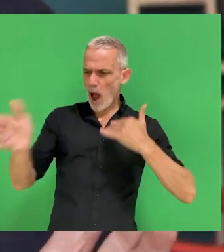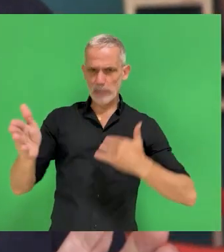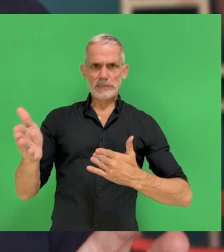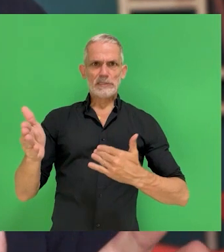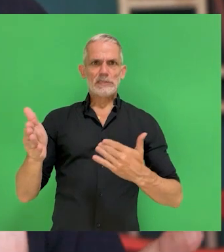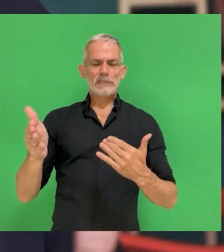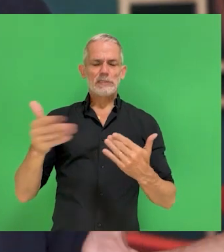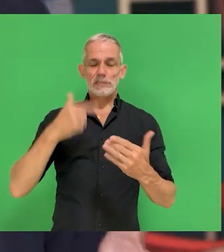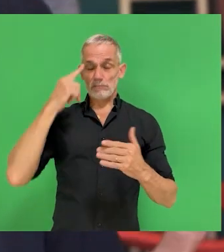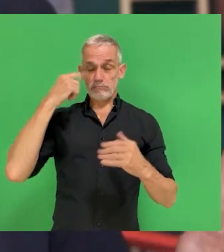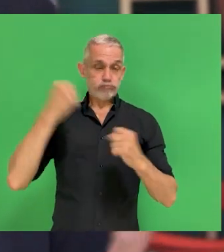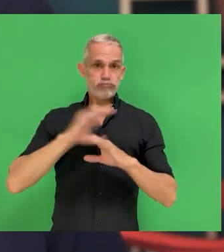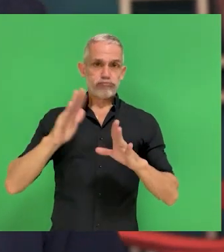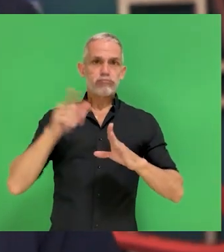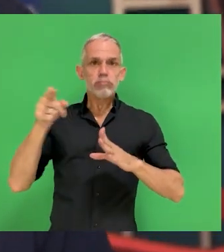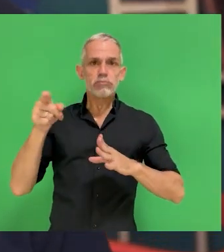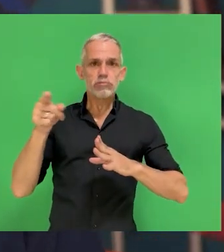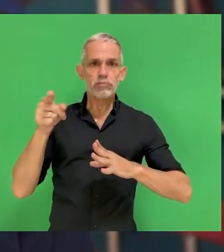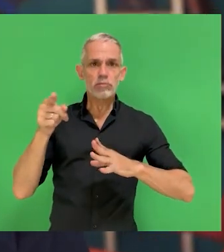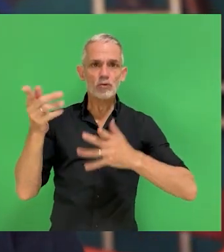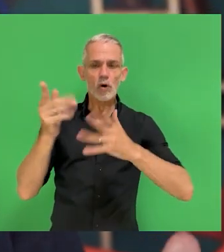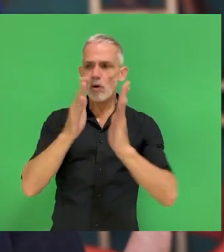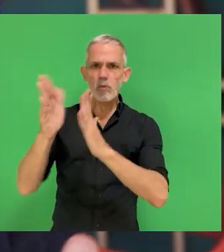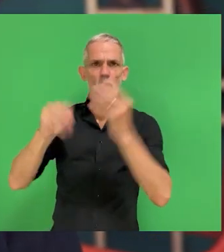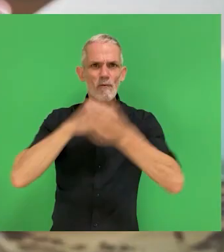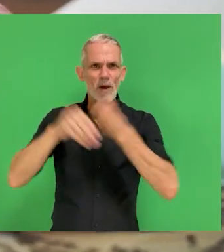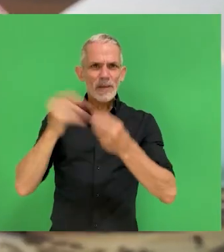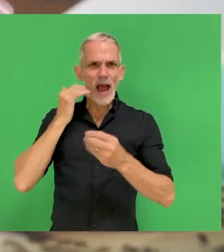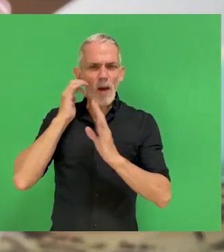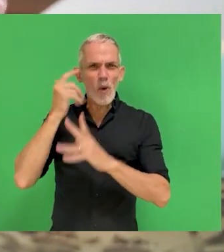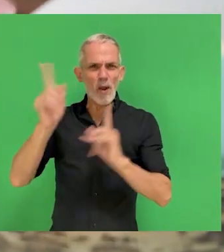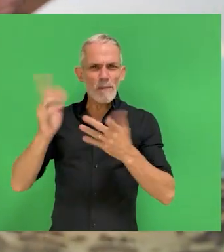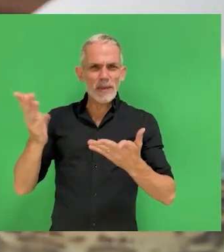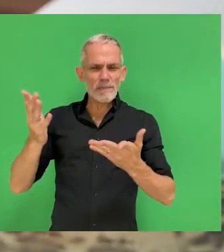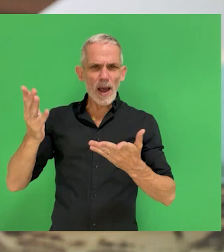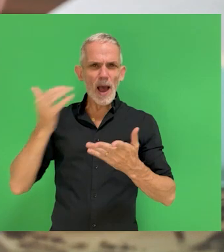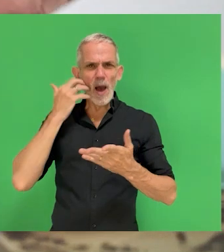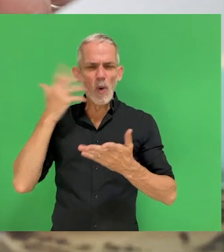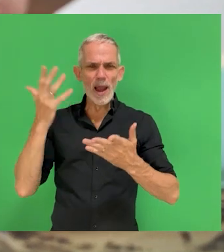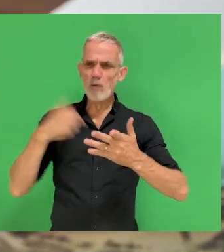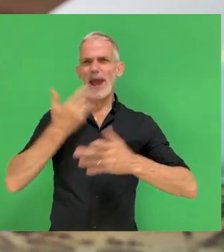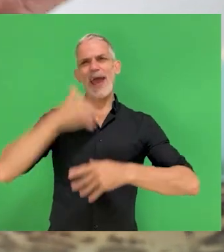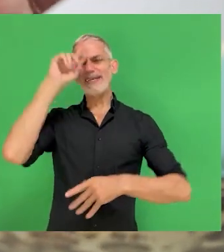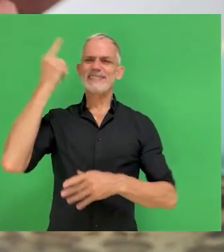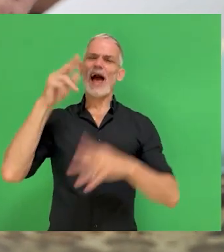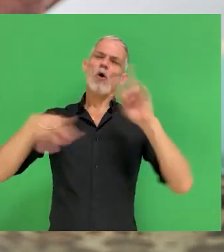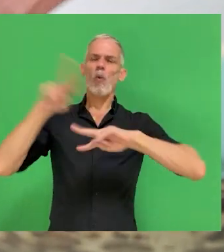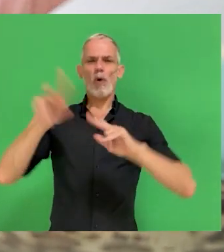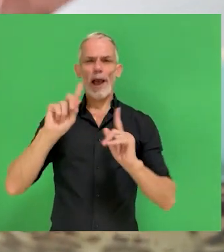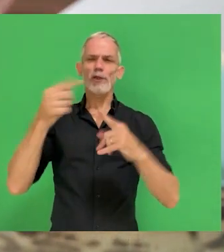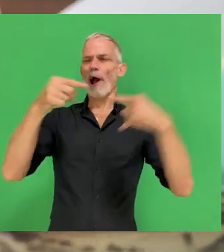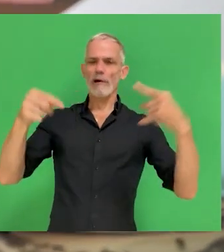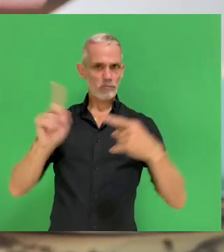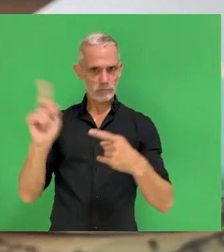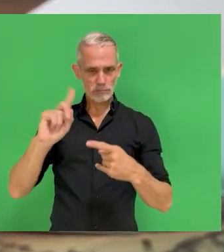como, pero al final esto lo arman los familiares. O sea, no es que el Estado está buscando